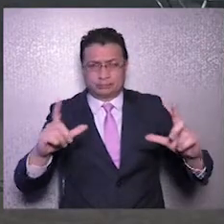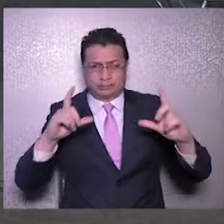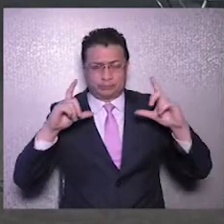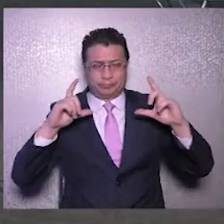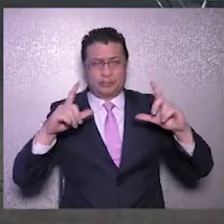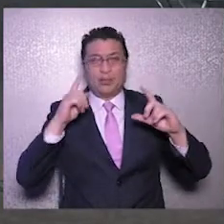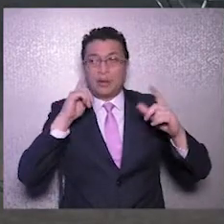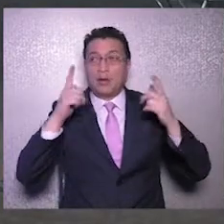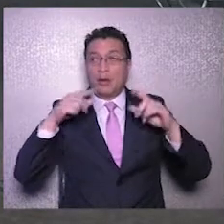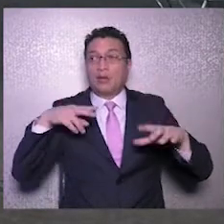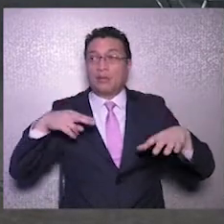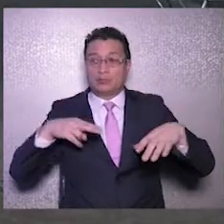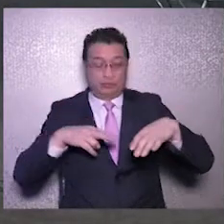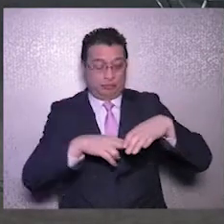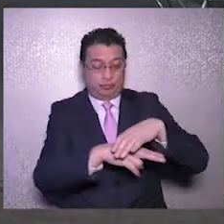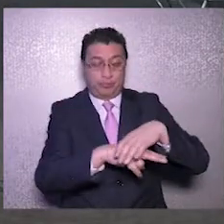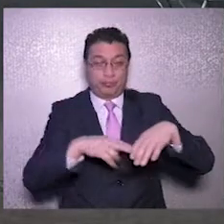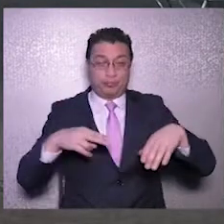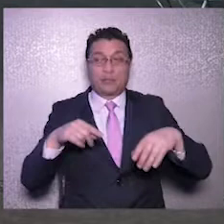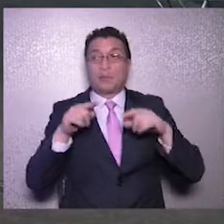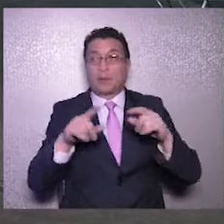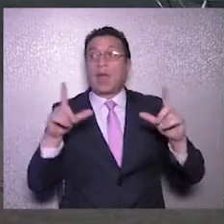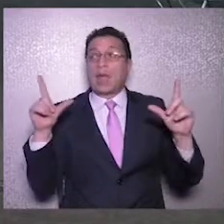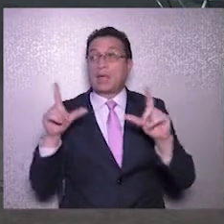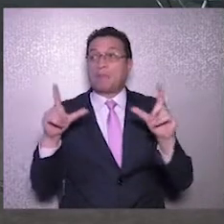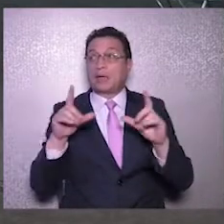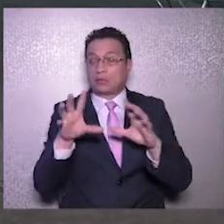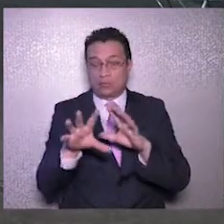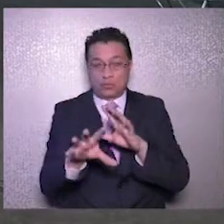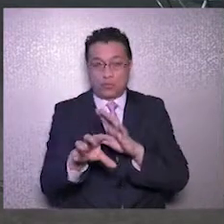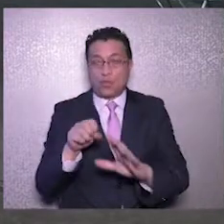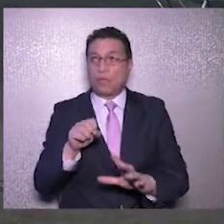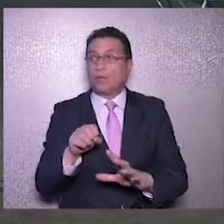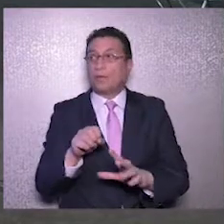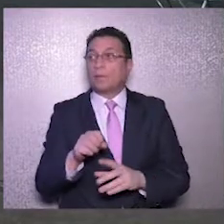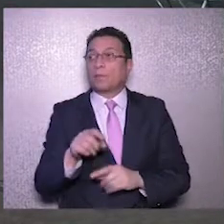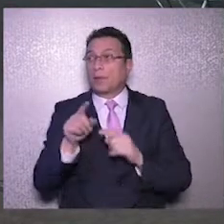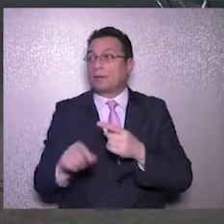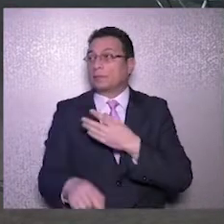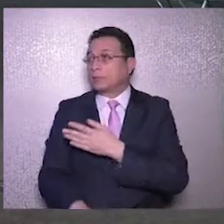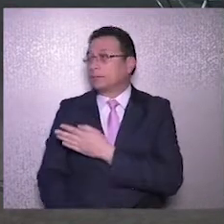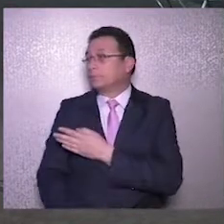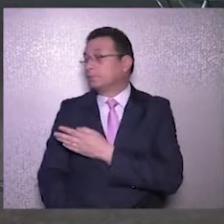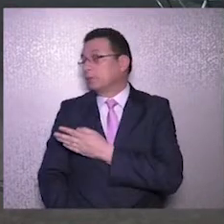los spins que hay adentro y obtenemos una imagen. Obtenemos eso.